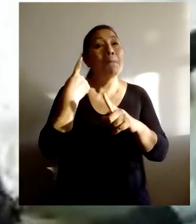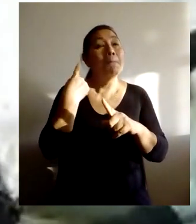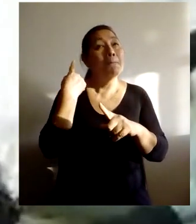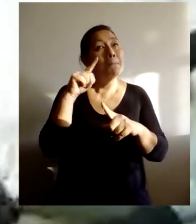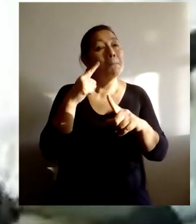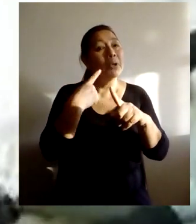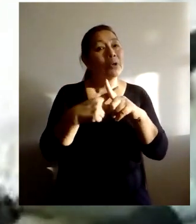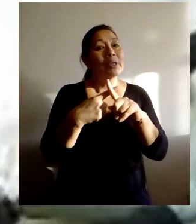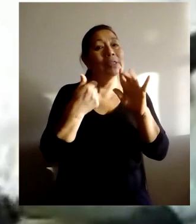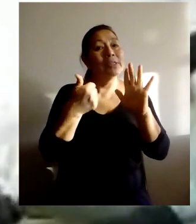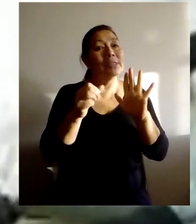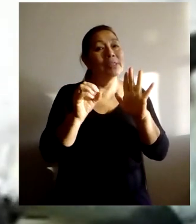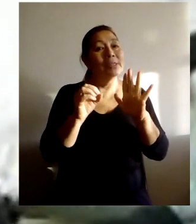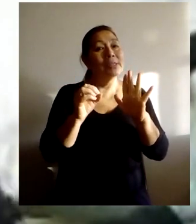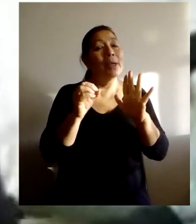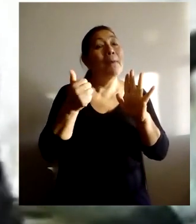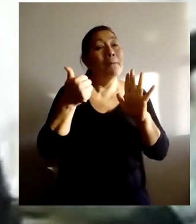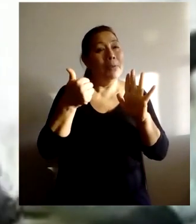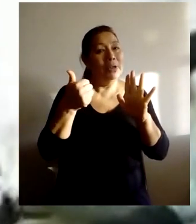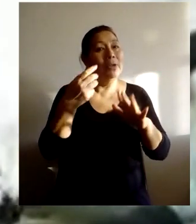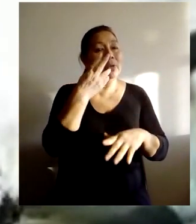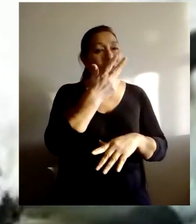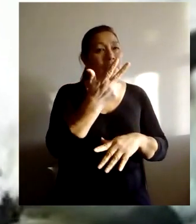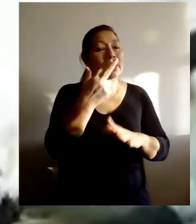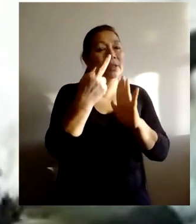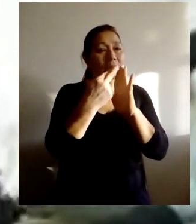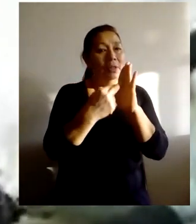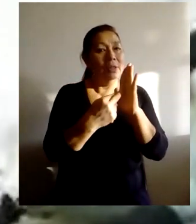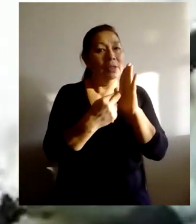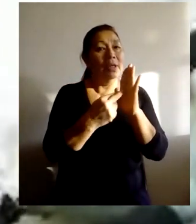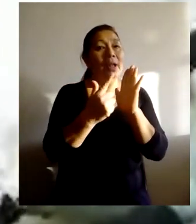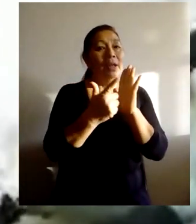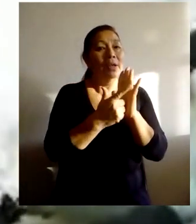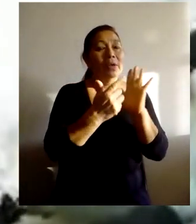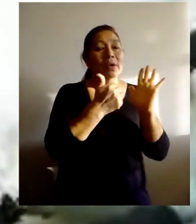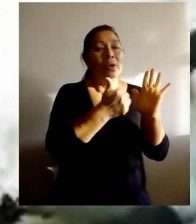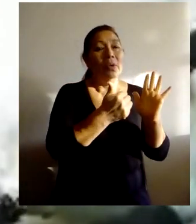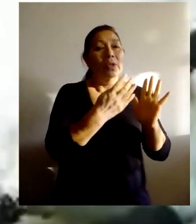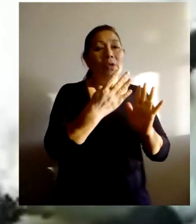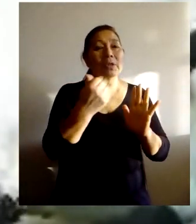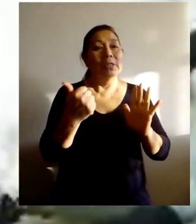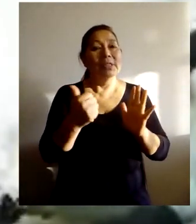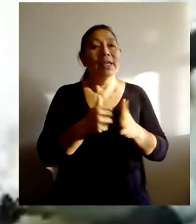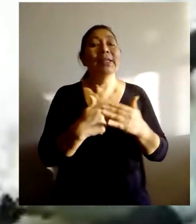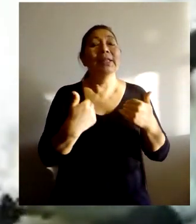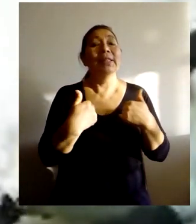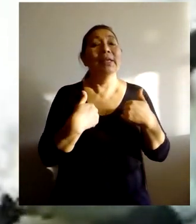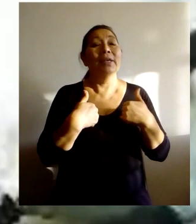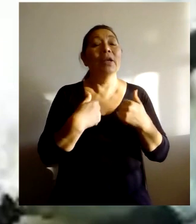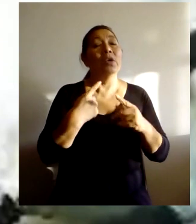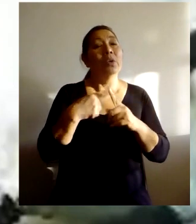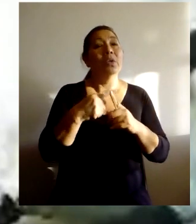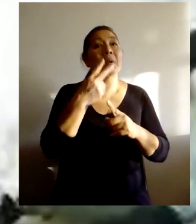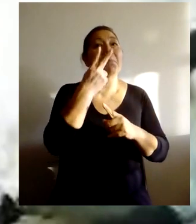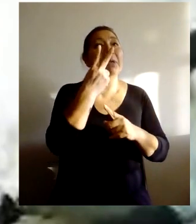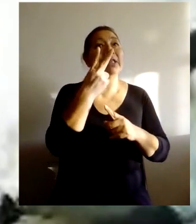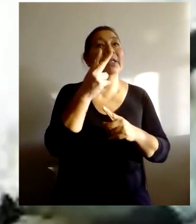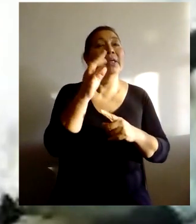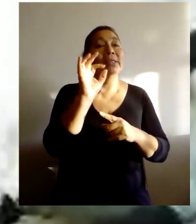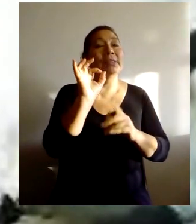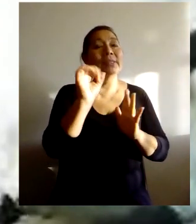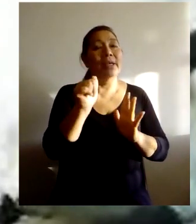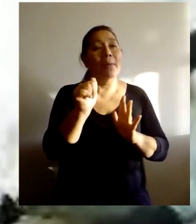multiplicar por 6, en aplicación estricta del artículo 31 del decreto ley 1846, y se obtiene la suma